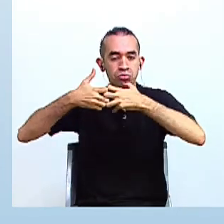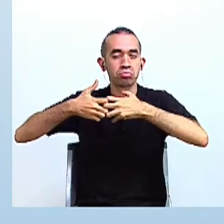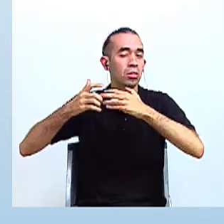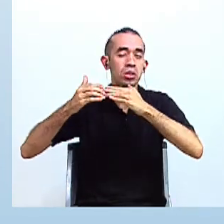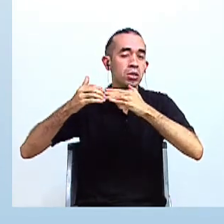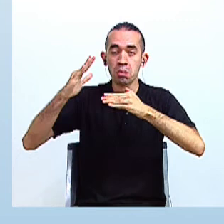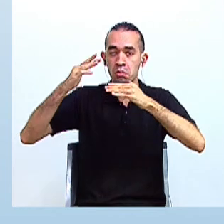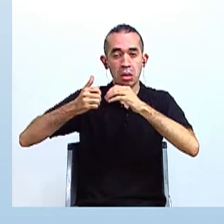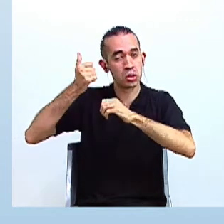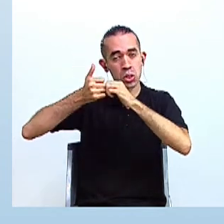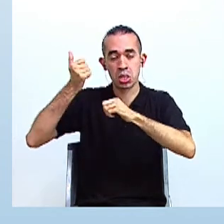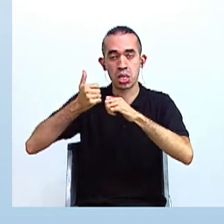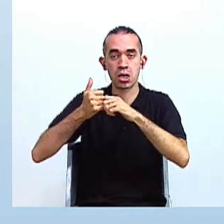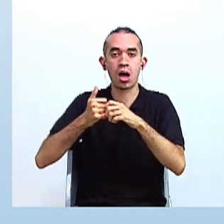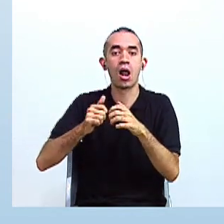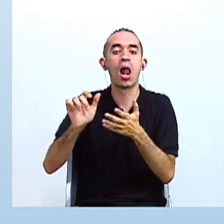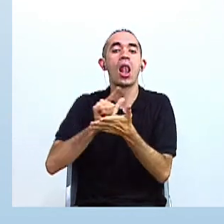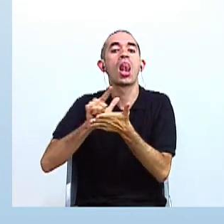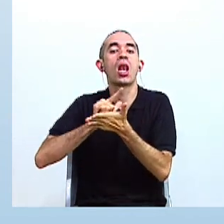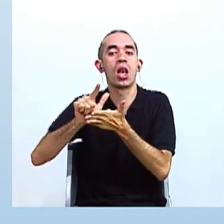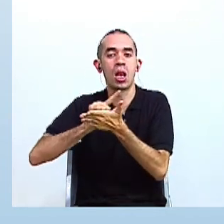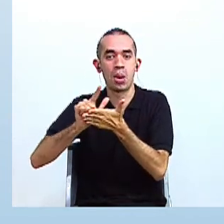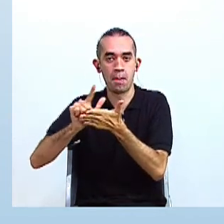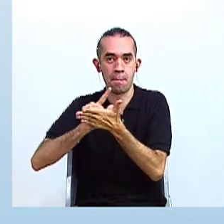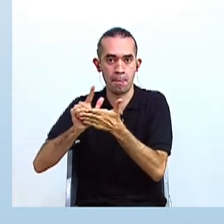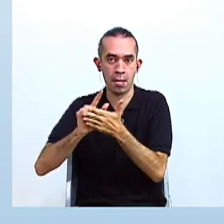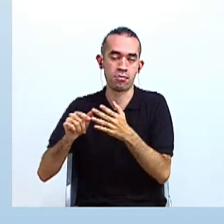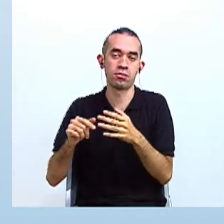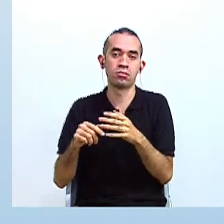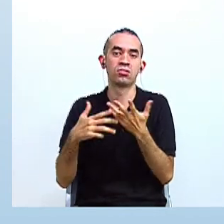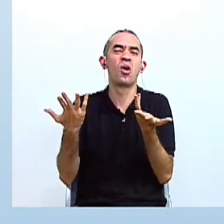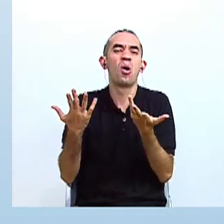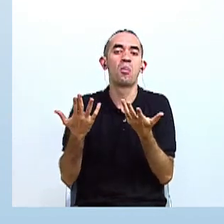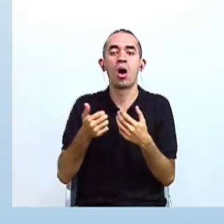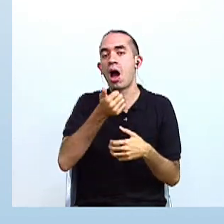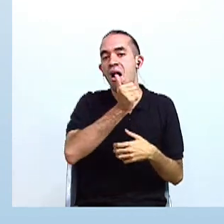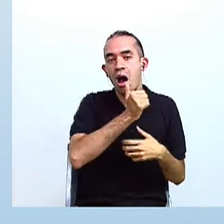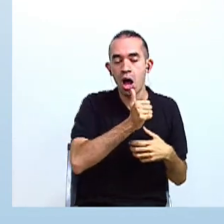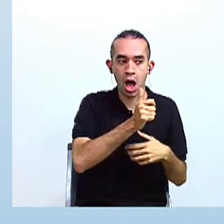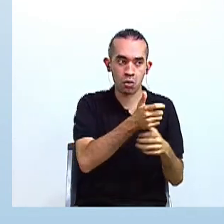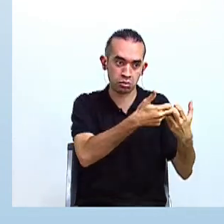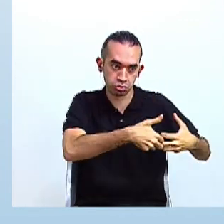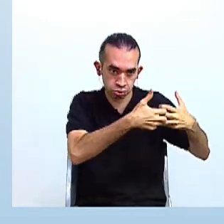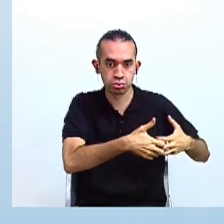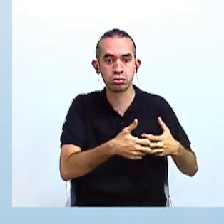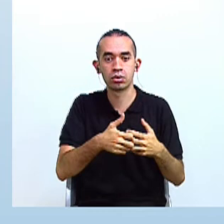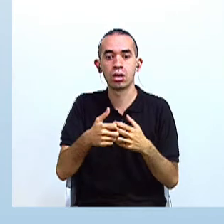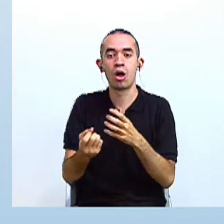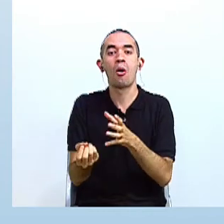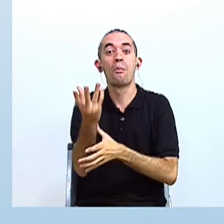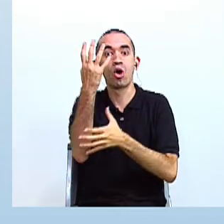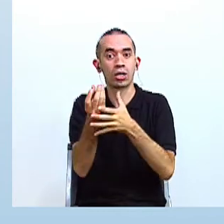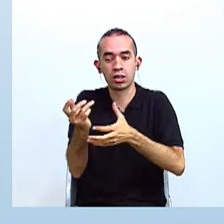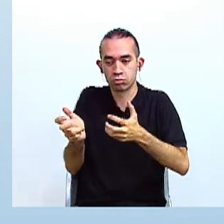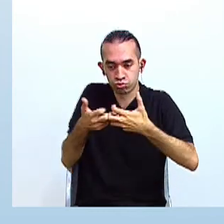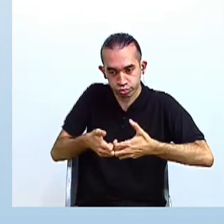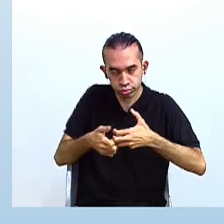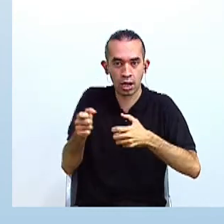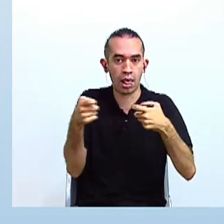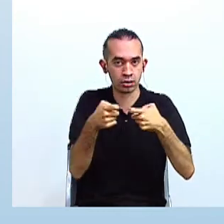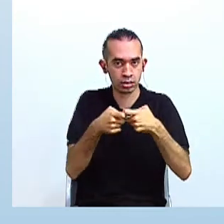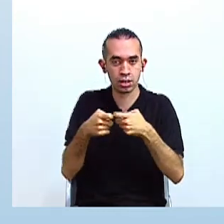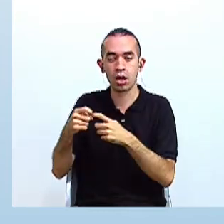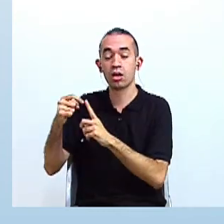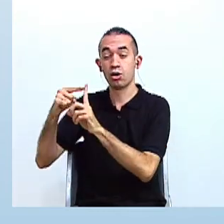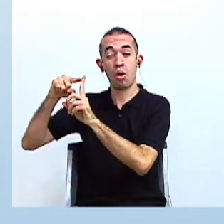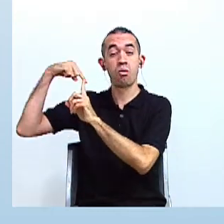90% de fuentes limpias, de fuentes renovables, como la energía hidráulica, la energía geotérmica, la energía eólica. Y eso nos